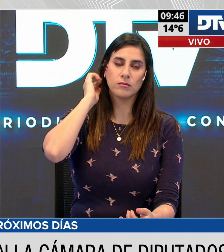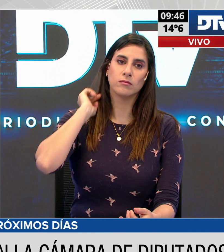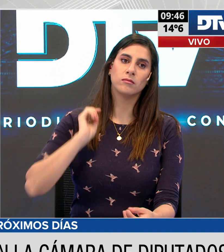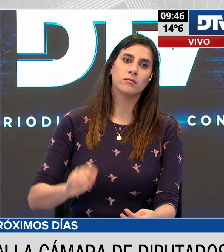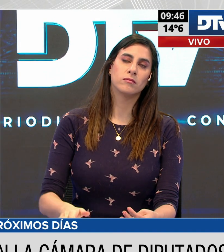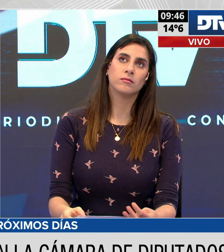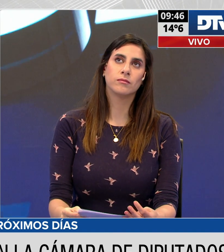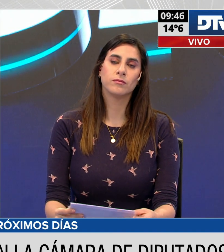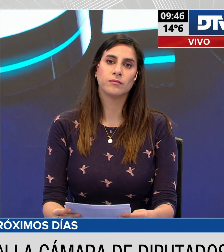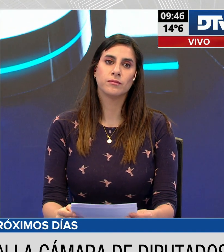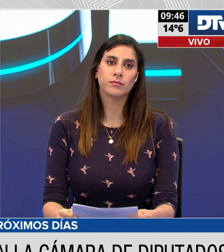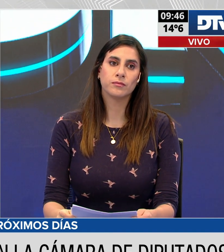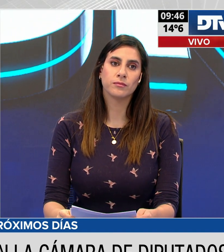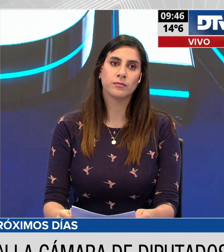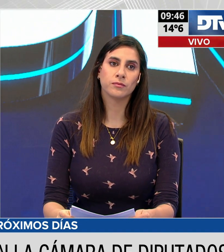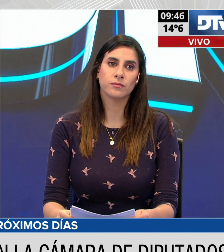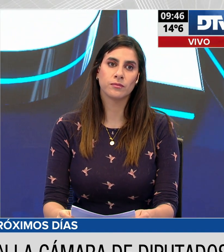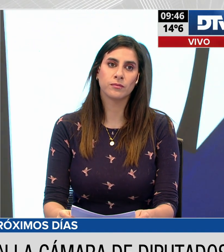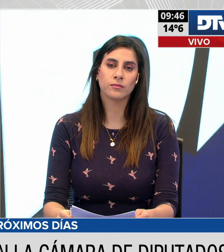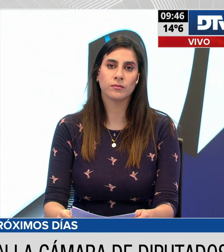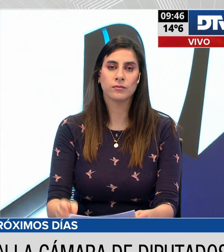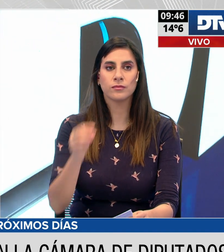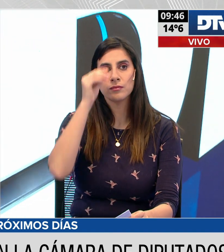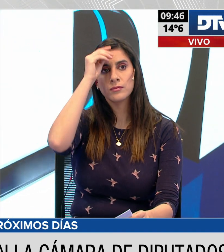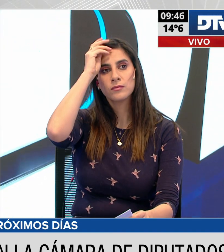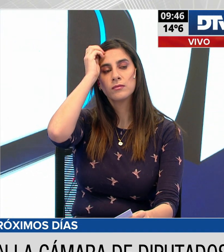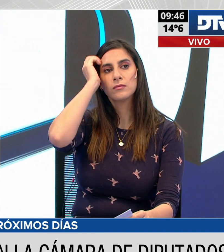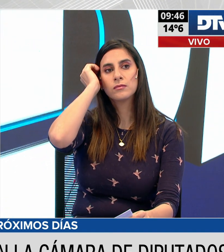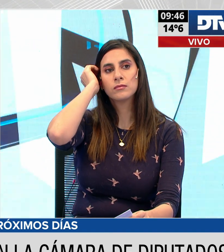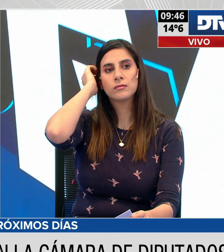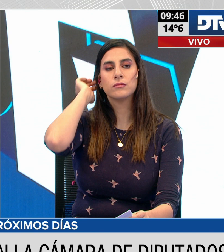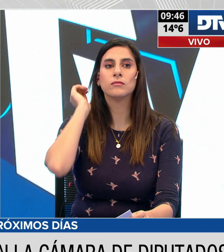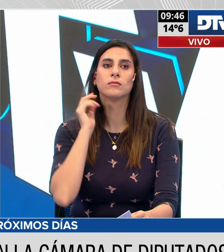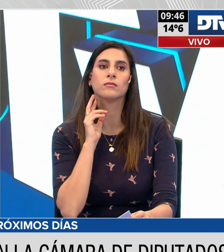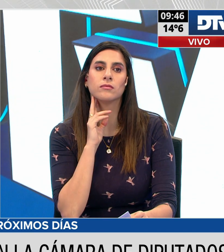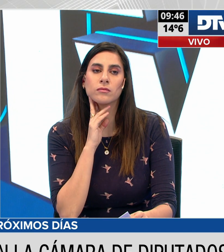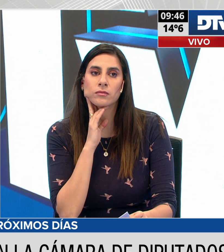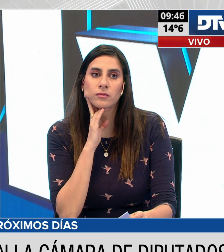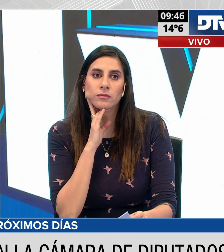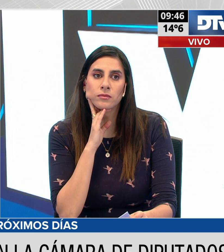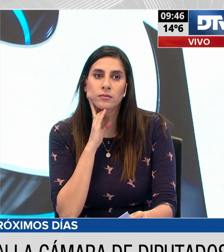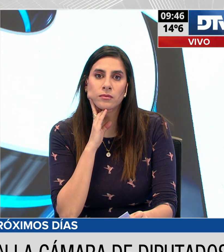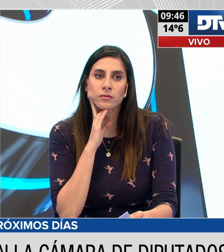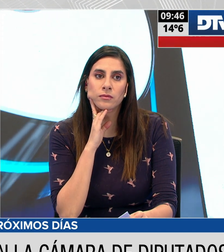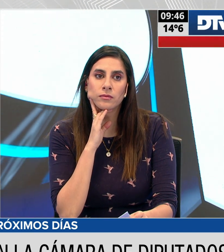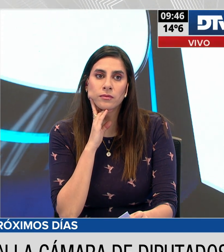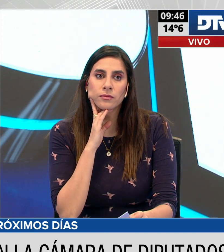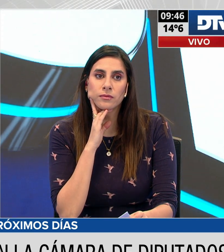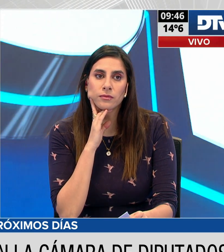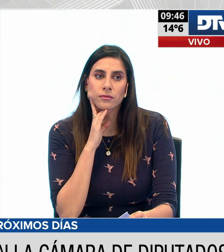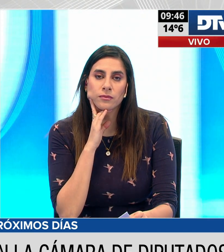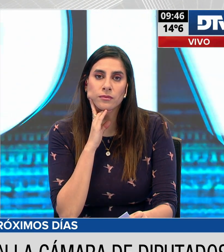relanzamiento de la campaña de Sergio Massa, una campaña que, bueno, hoy necesita y